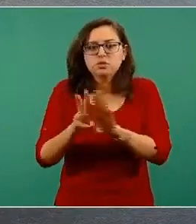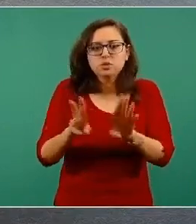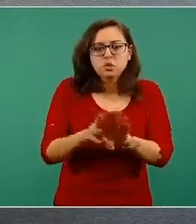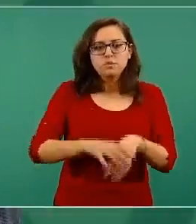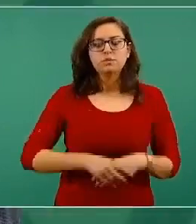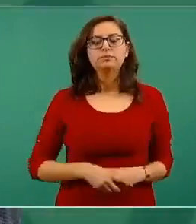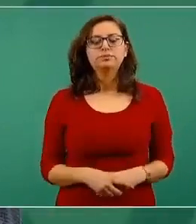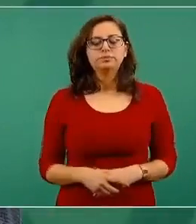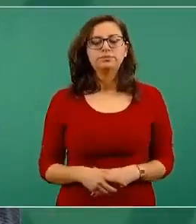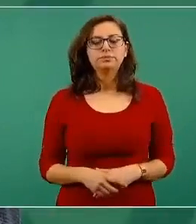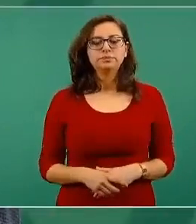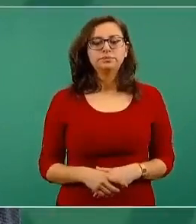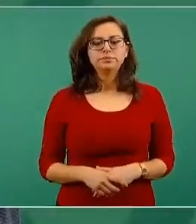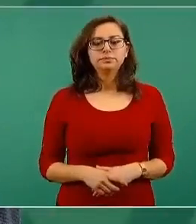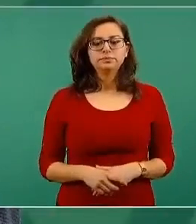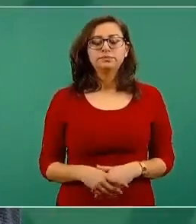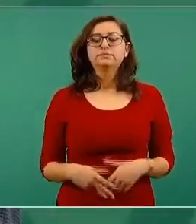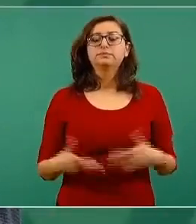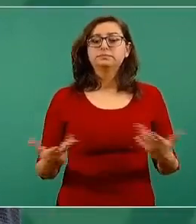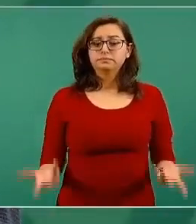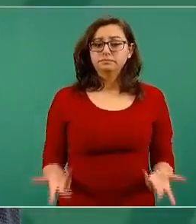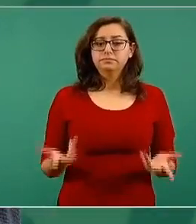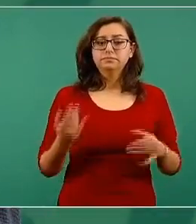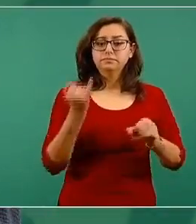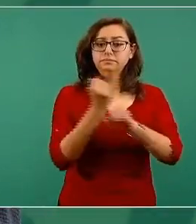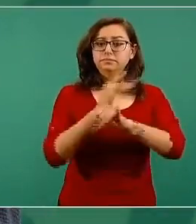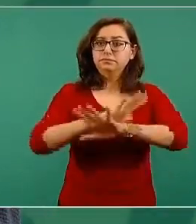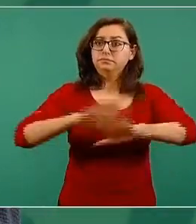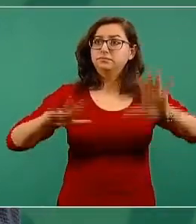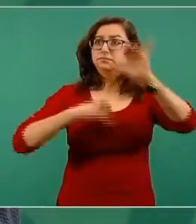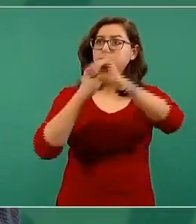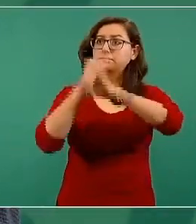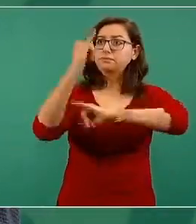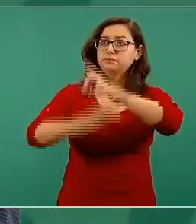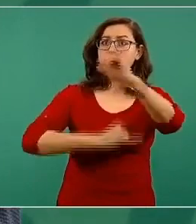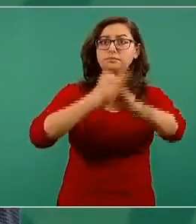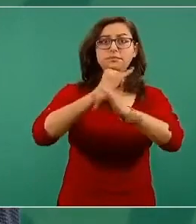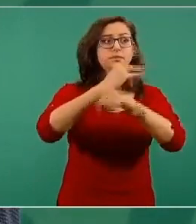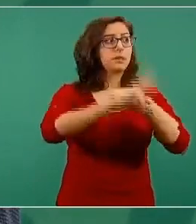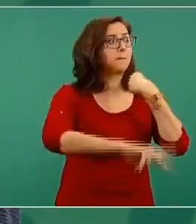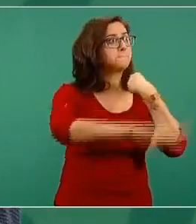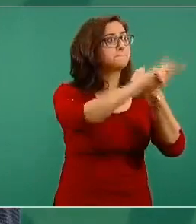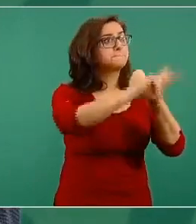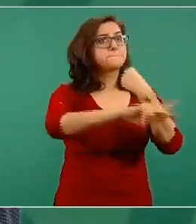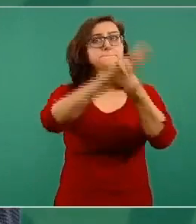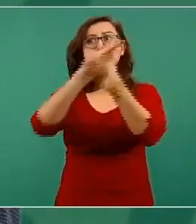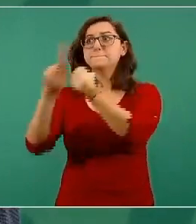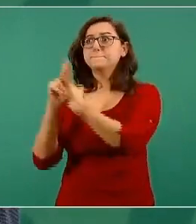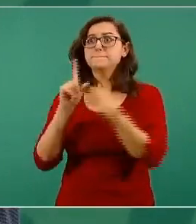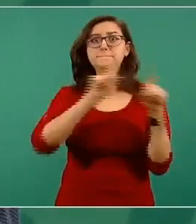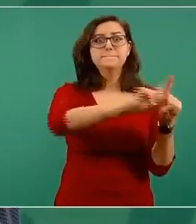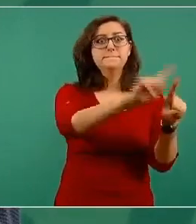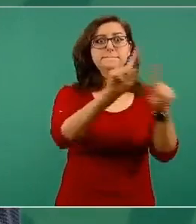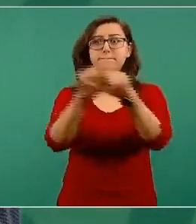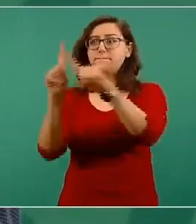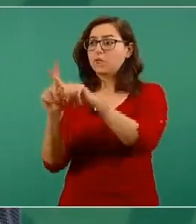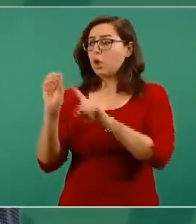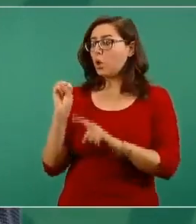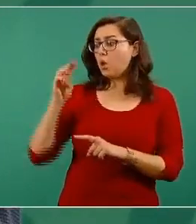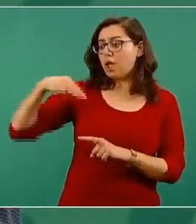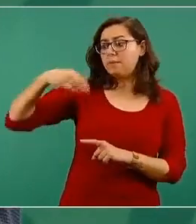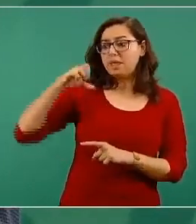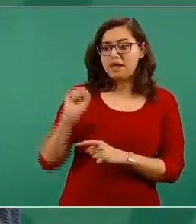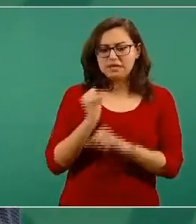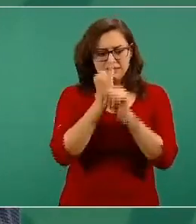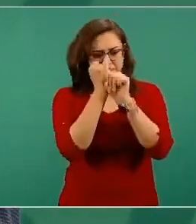que ha realizado la literatura internacional y a la experiencia de diferentes países y armonizados con la Organización Mundial de la Salud, el